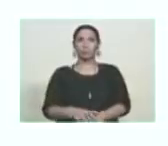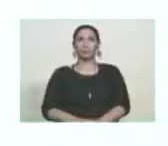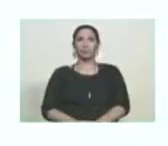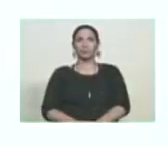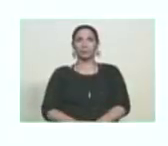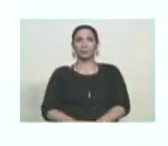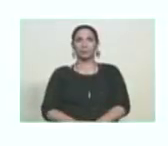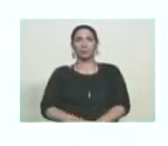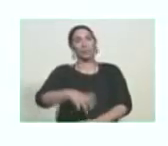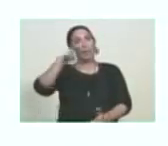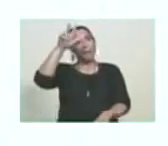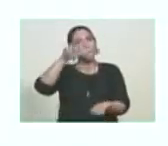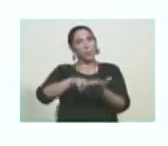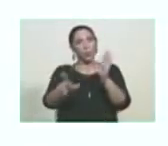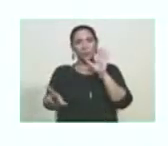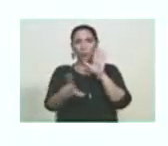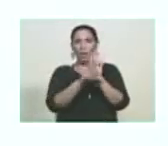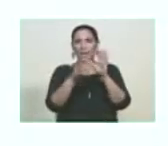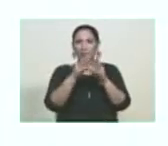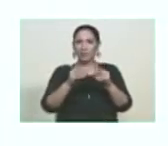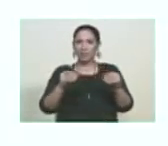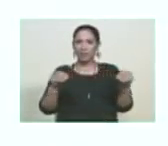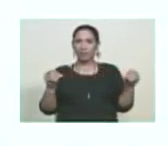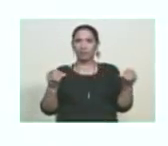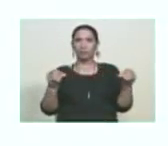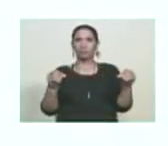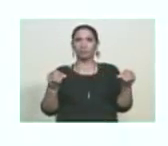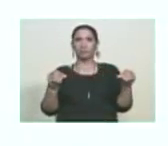Desde la aprobación de la ley de tierra,